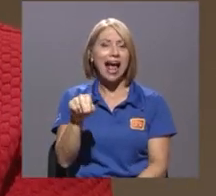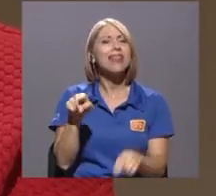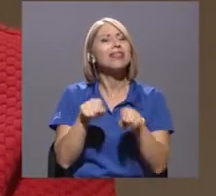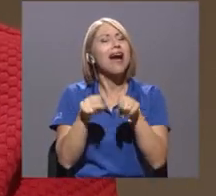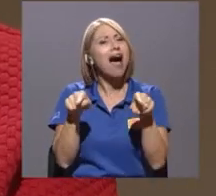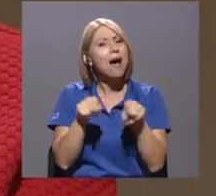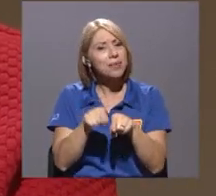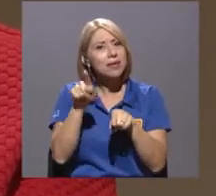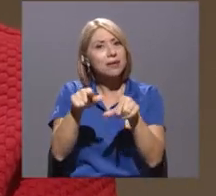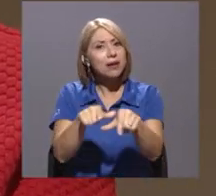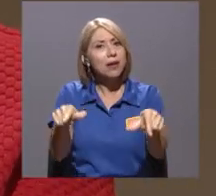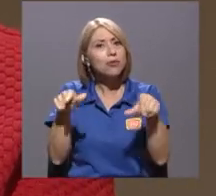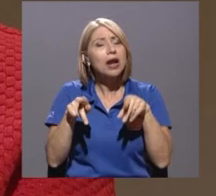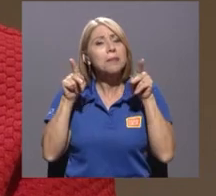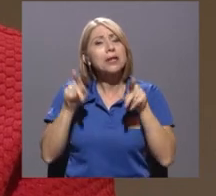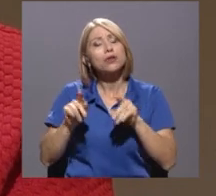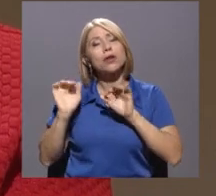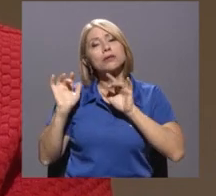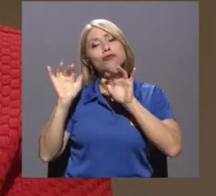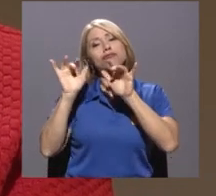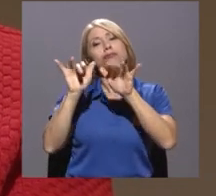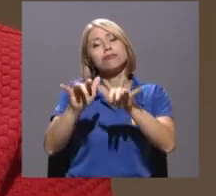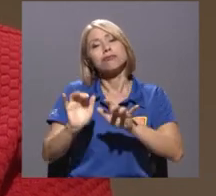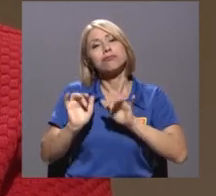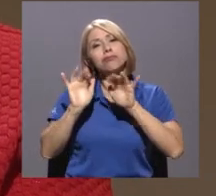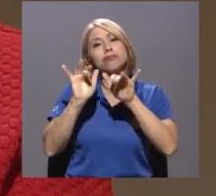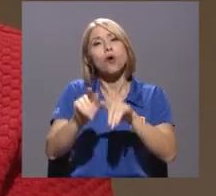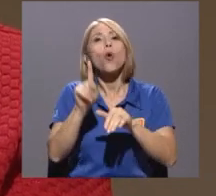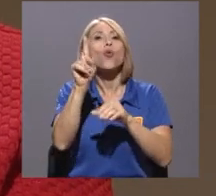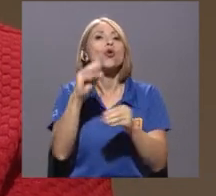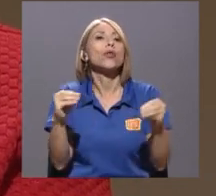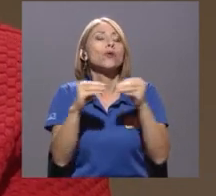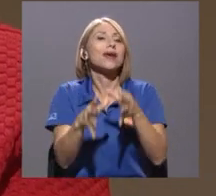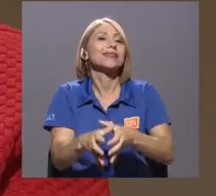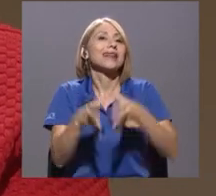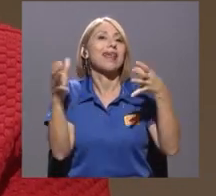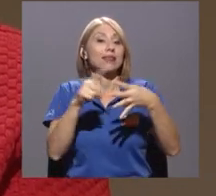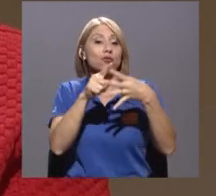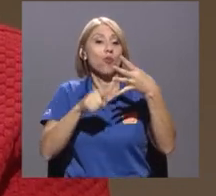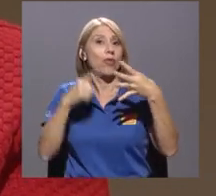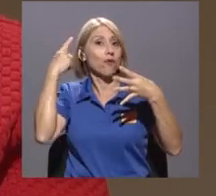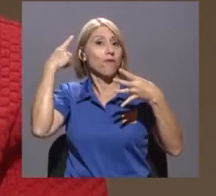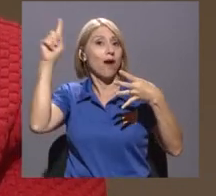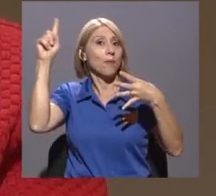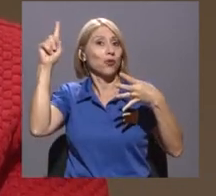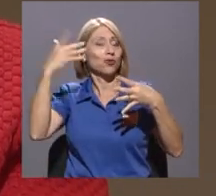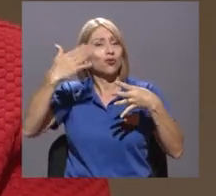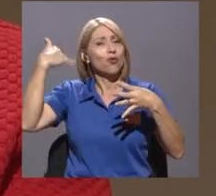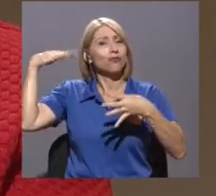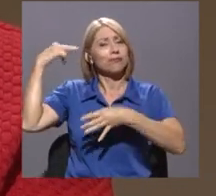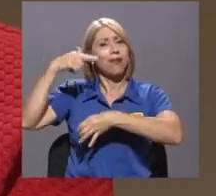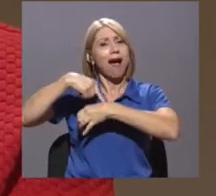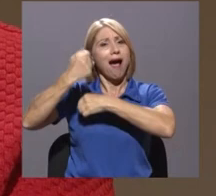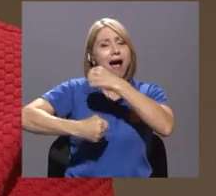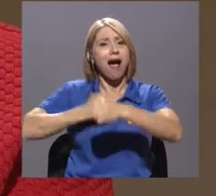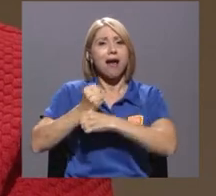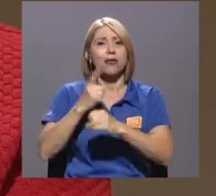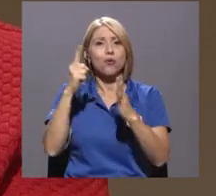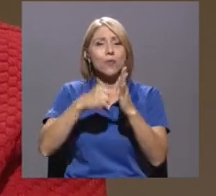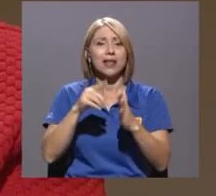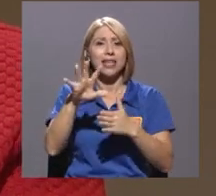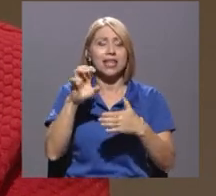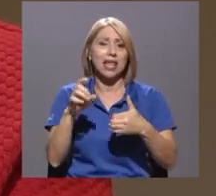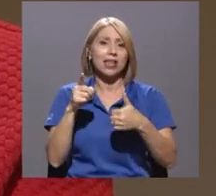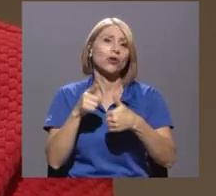más grandes los cuatro famosos en el mundo del 1500 quiera hubo un